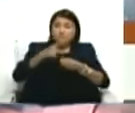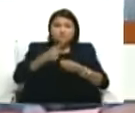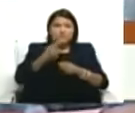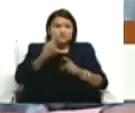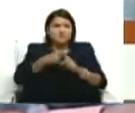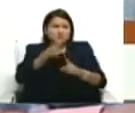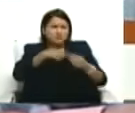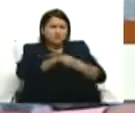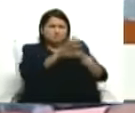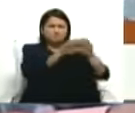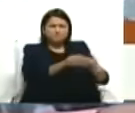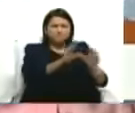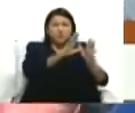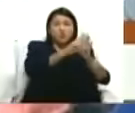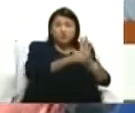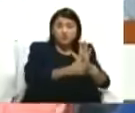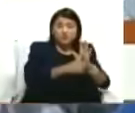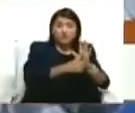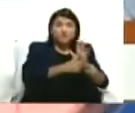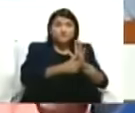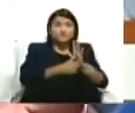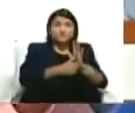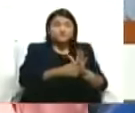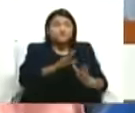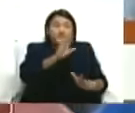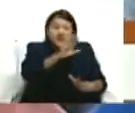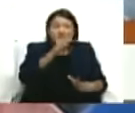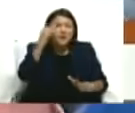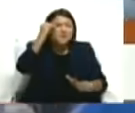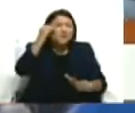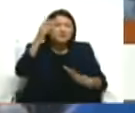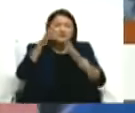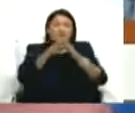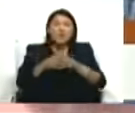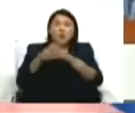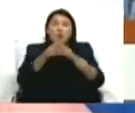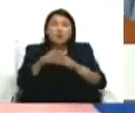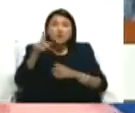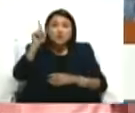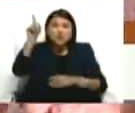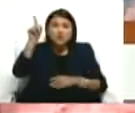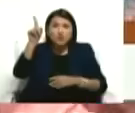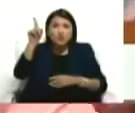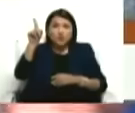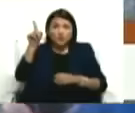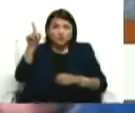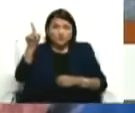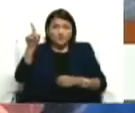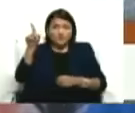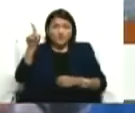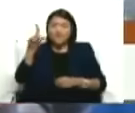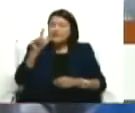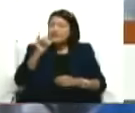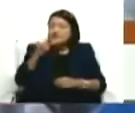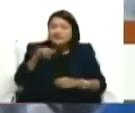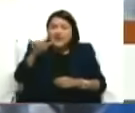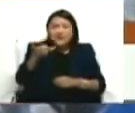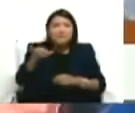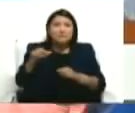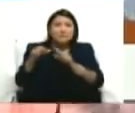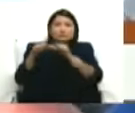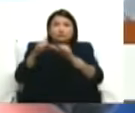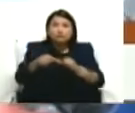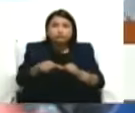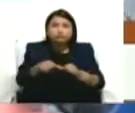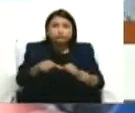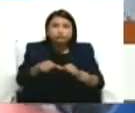robar? Porque ese es el antiproyecto país que siempre estuvo y está presente. Son